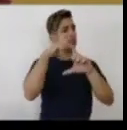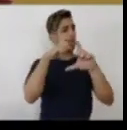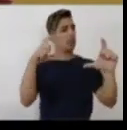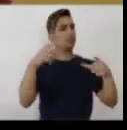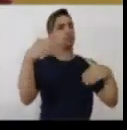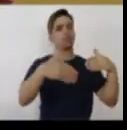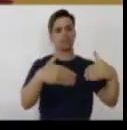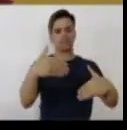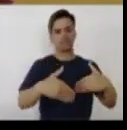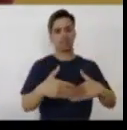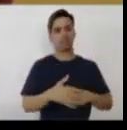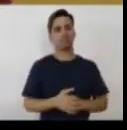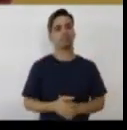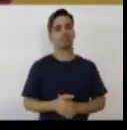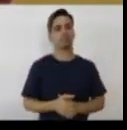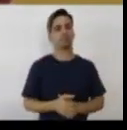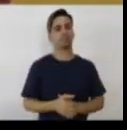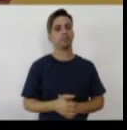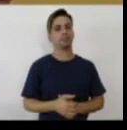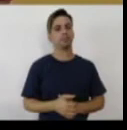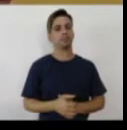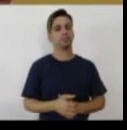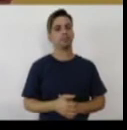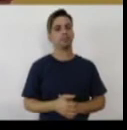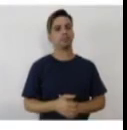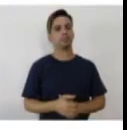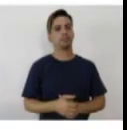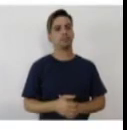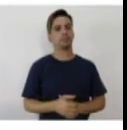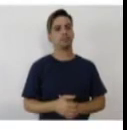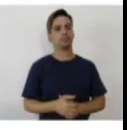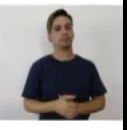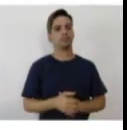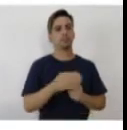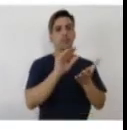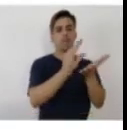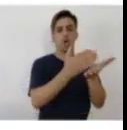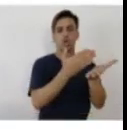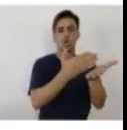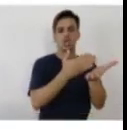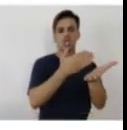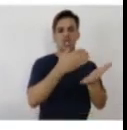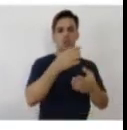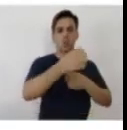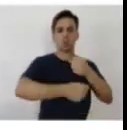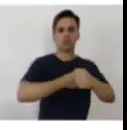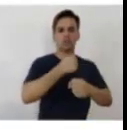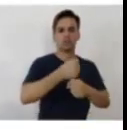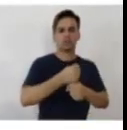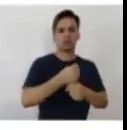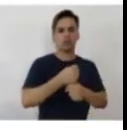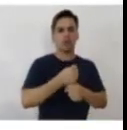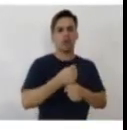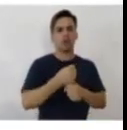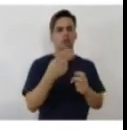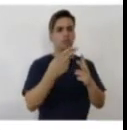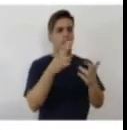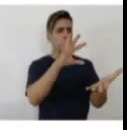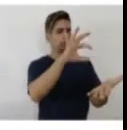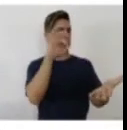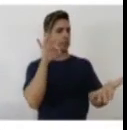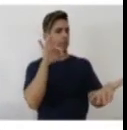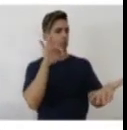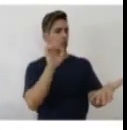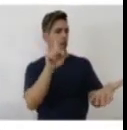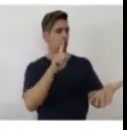de la ciencia, participen en el mismo. Los libros que van a utilizar